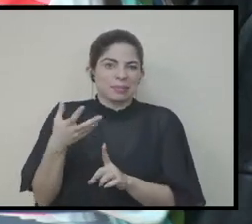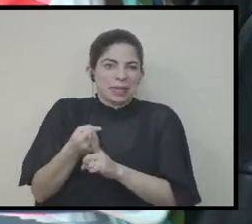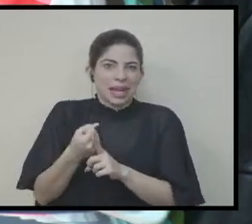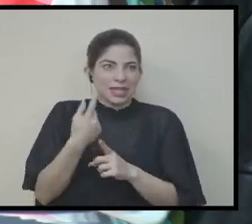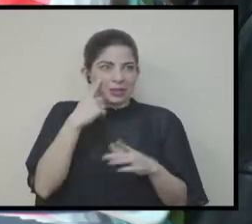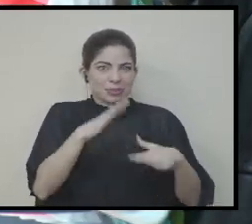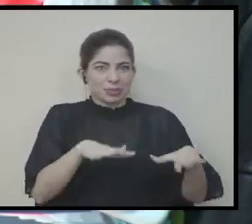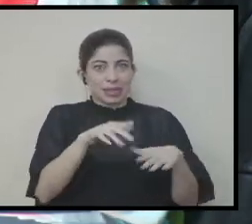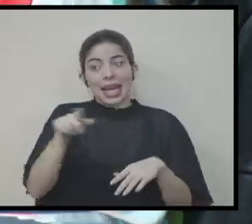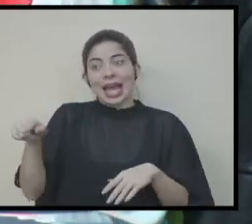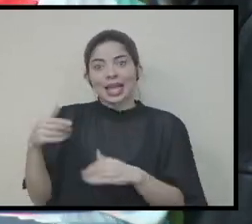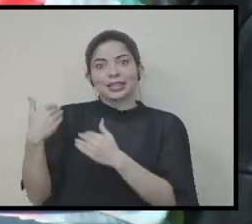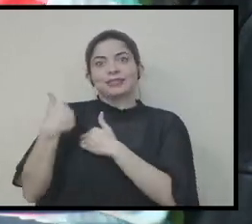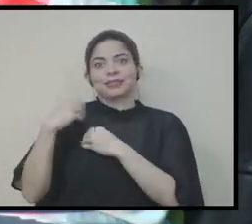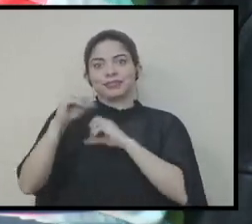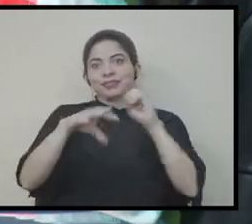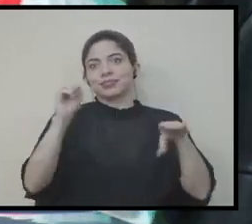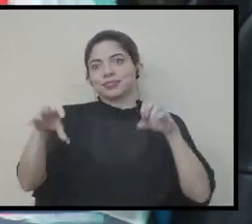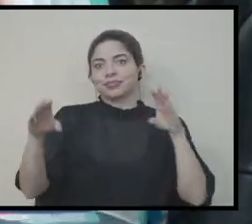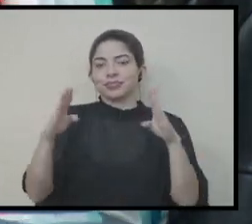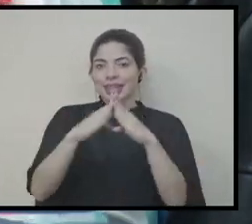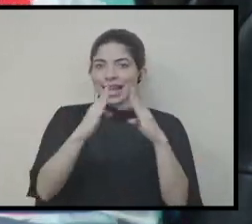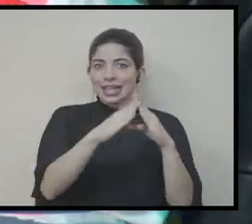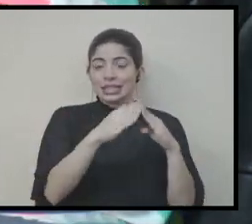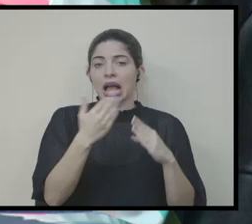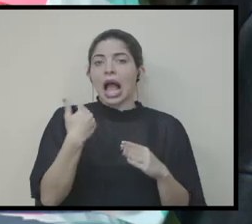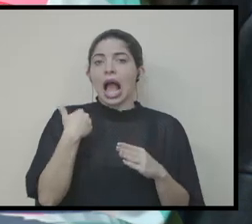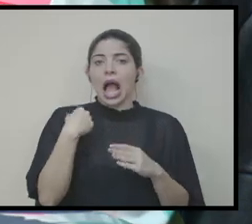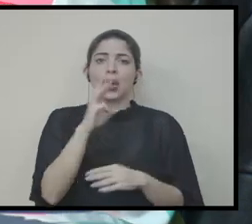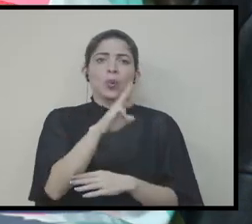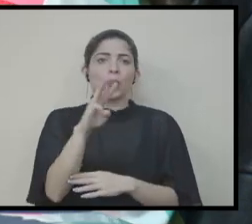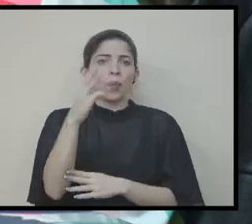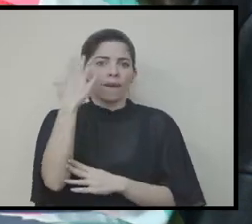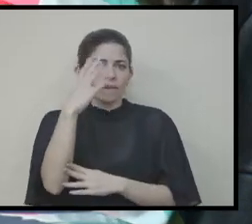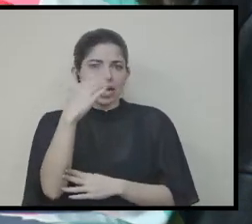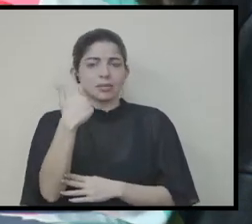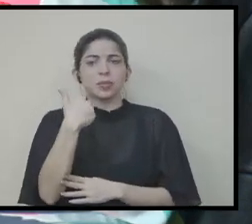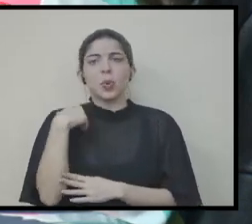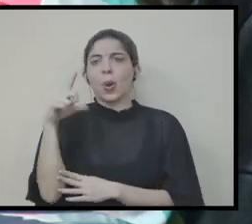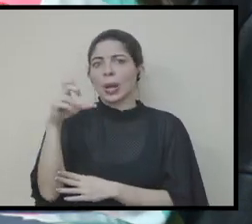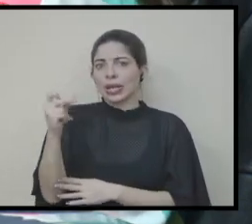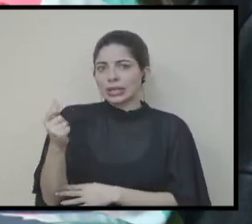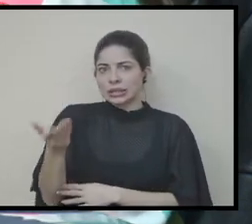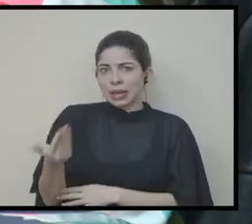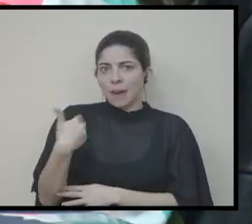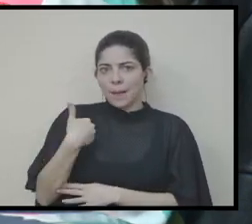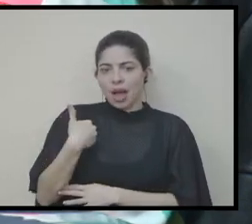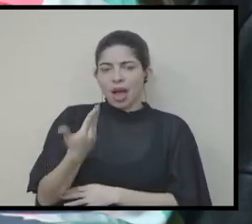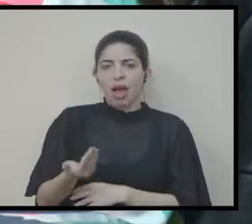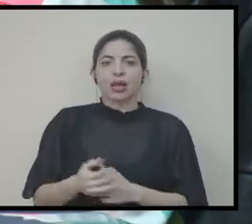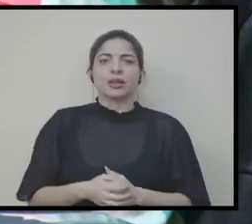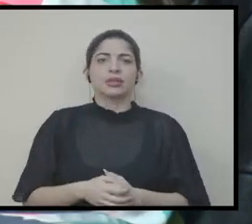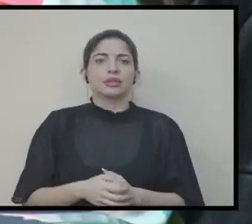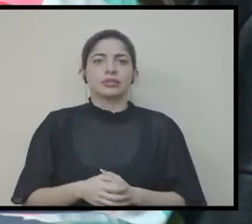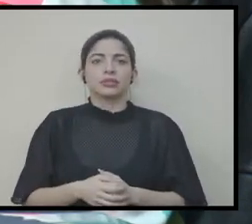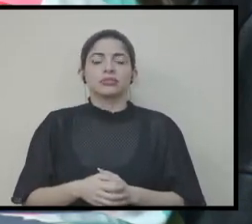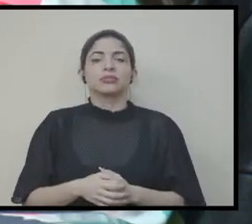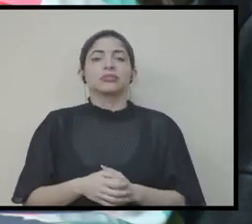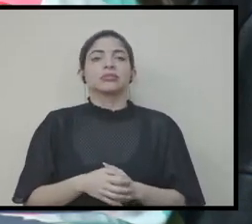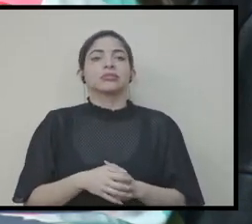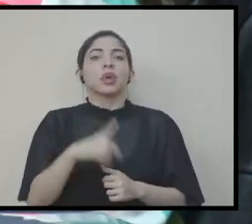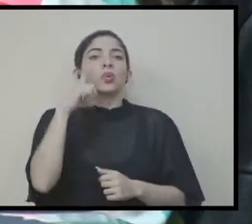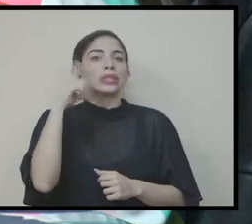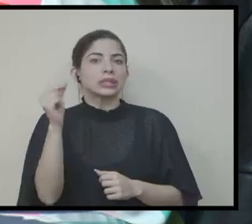afectados, y ellos son los que hacen las entregas en cada casa. Tenemos página de Facebook, página de Instagram, recibimos